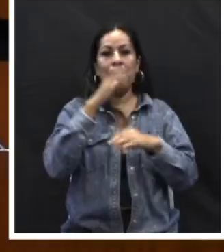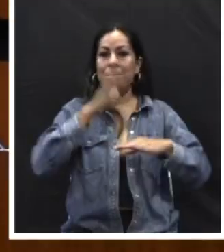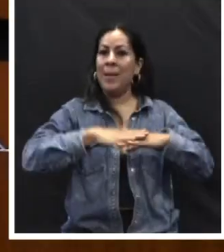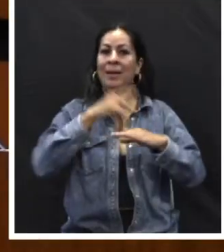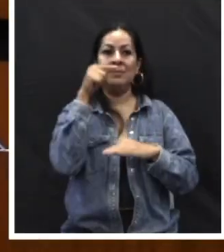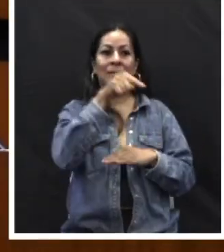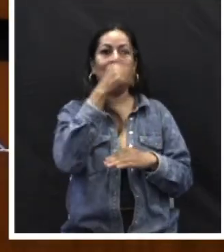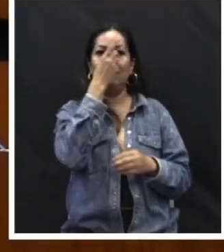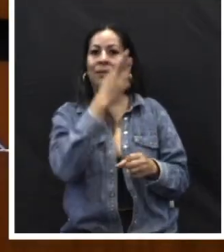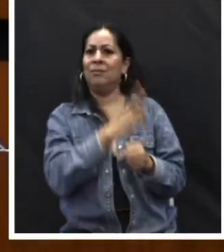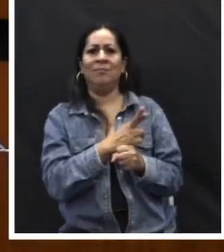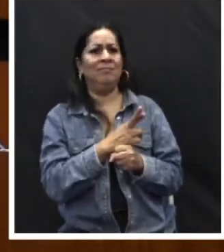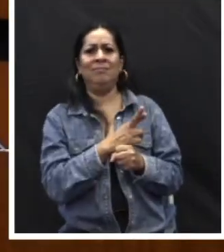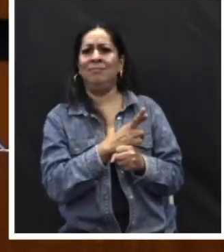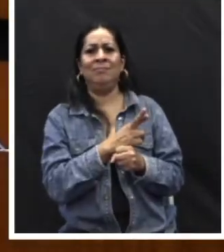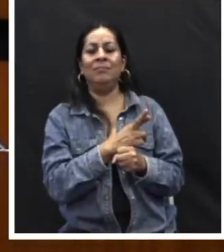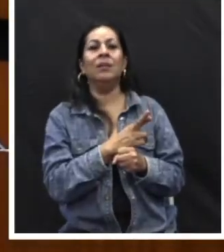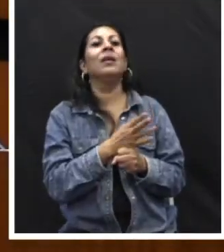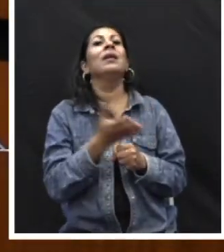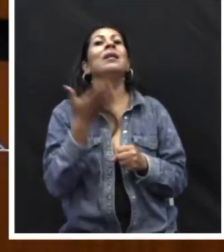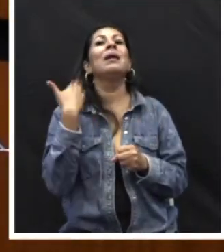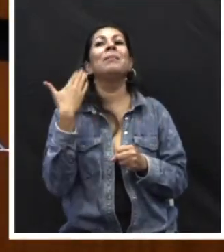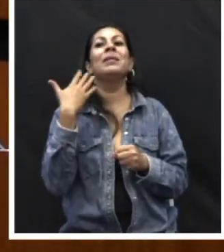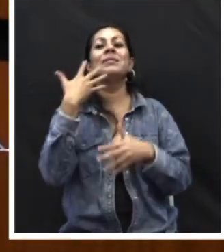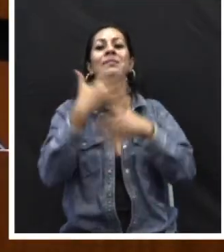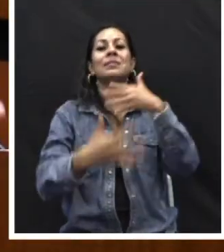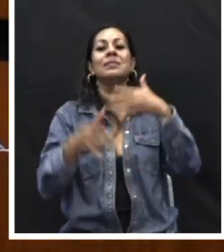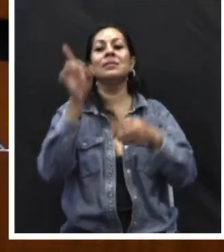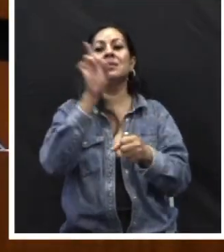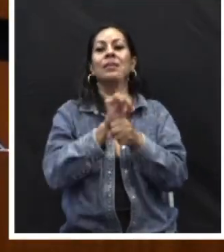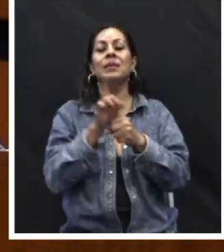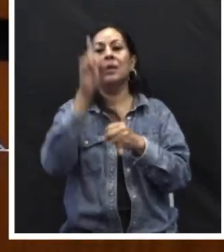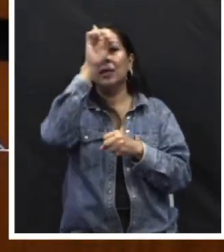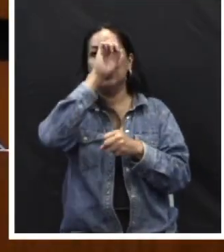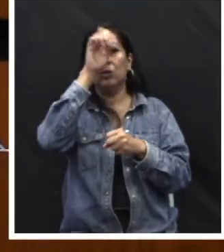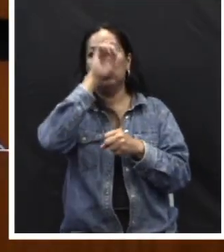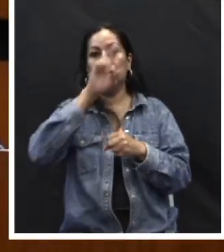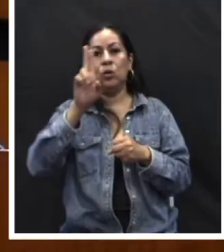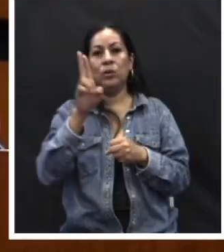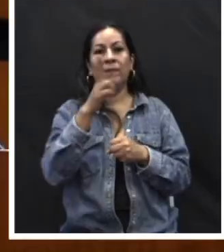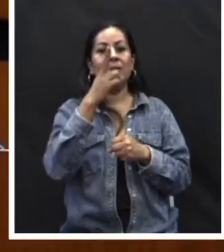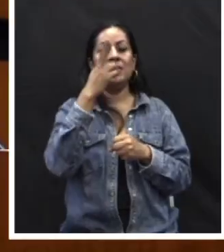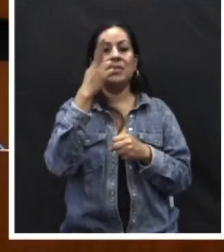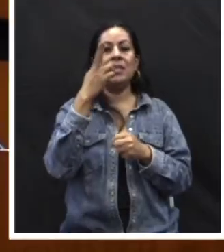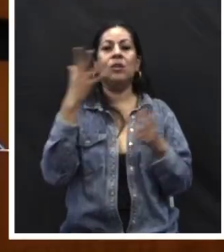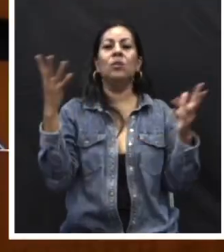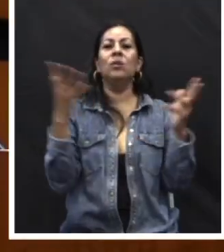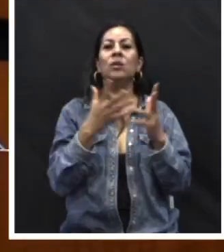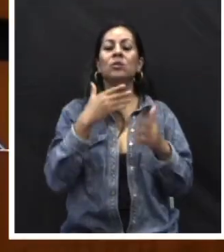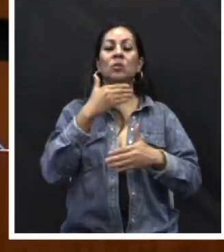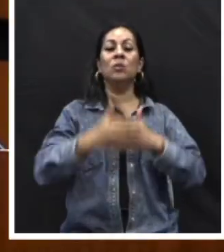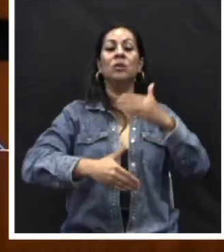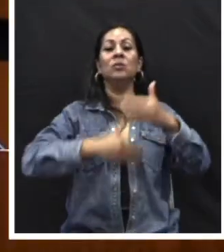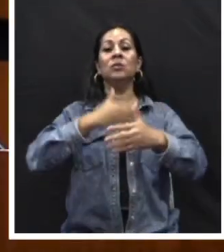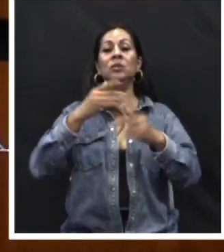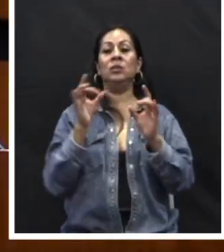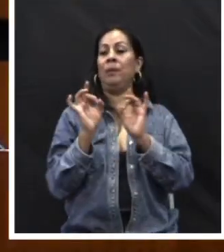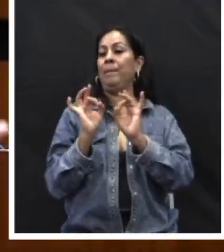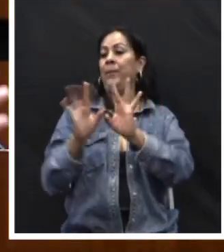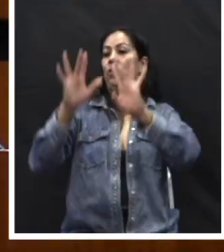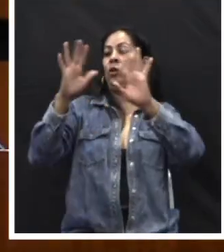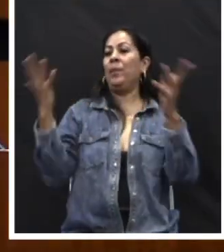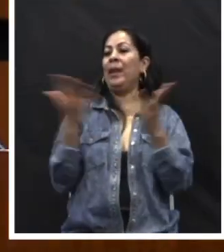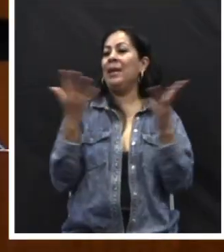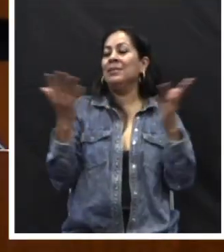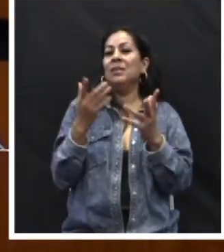la rectoría. En apenas 15 días, el Consejo Universitario realizó un proceso exprés para